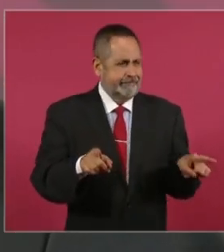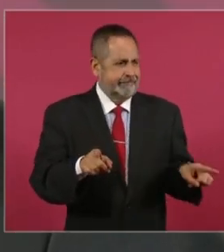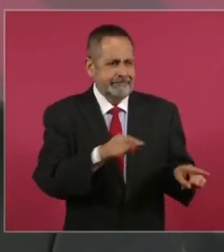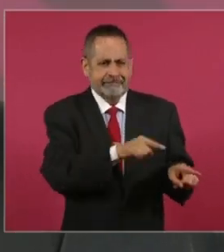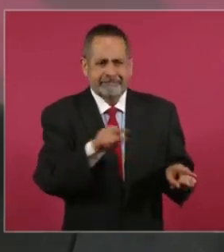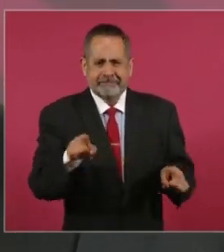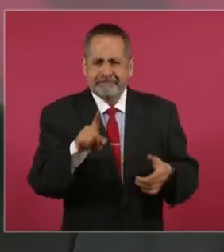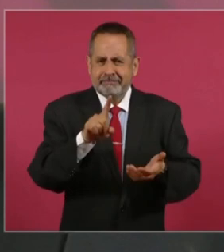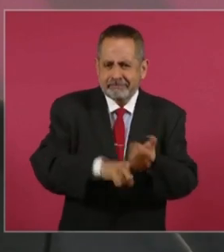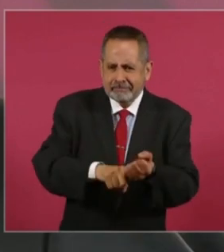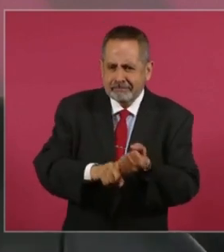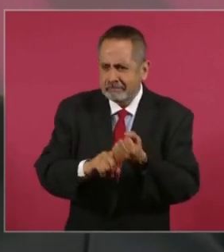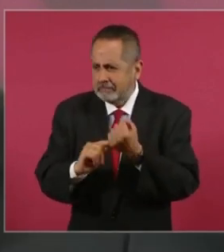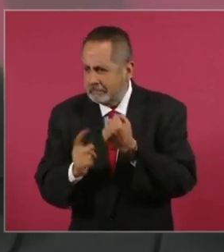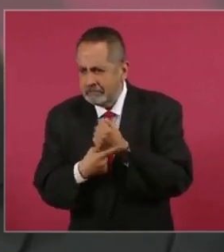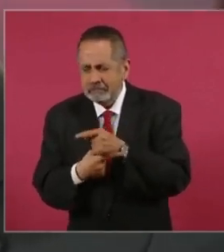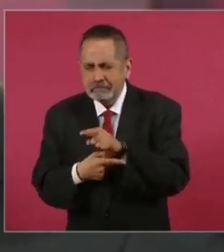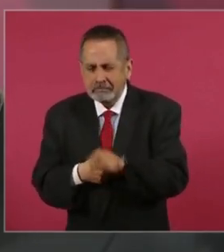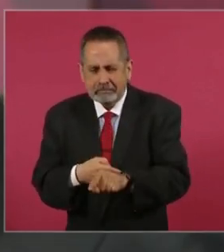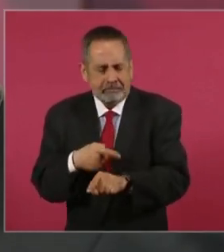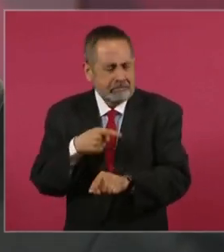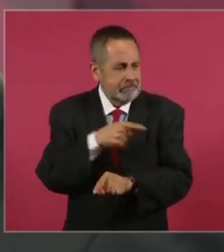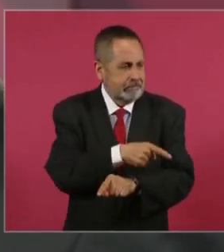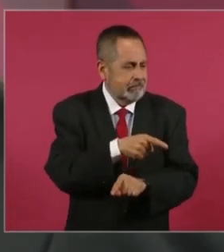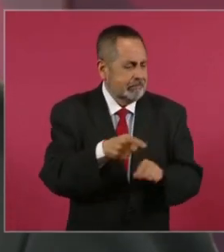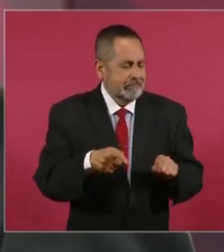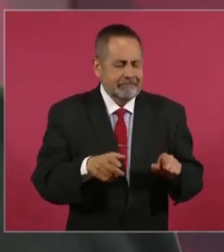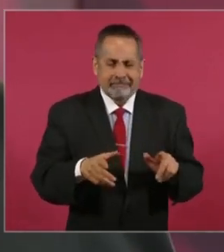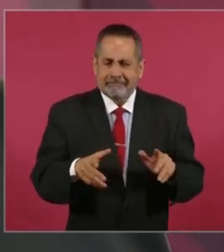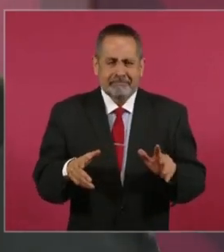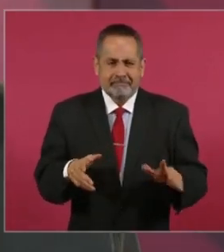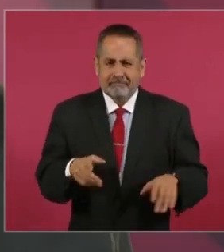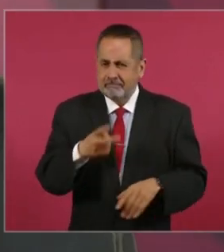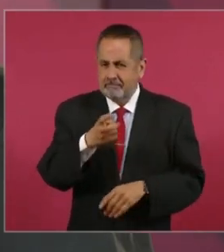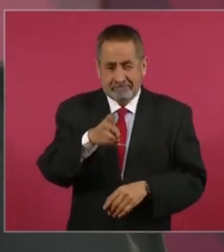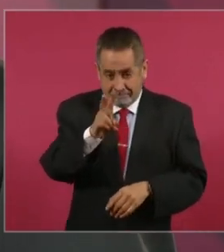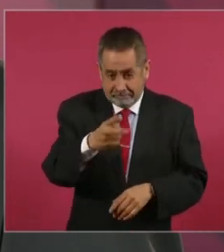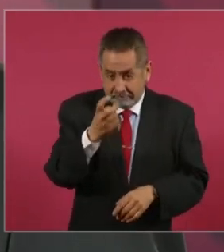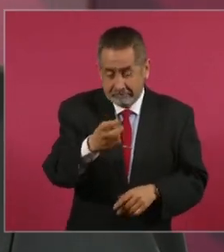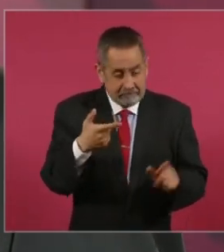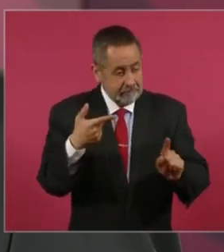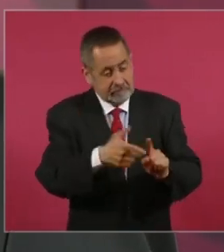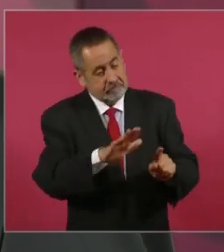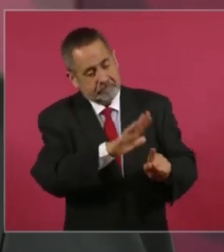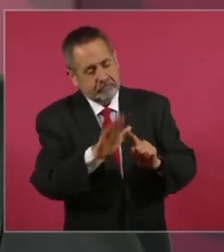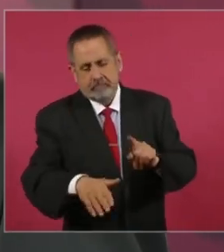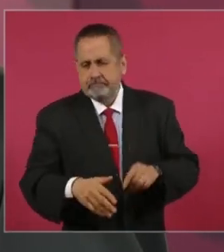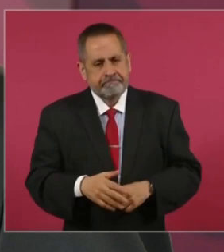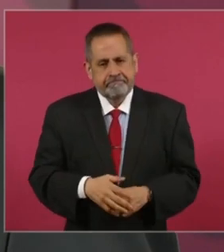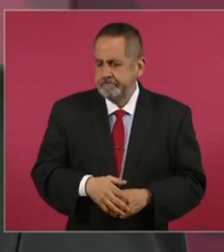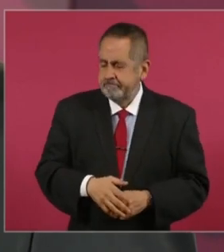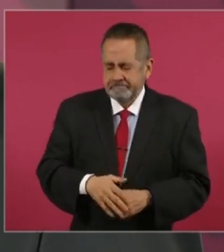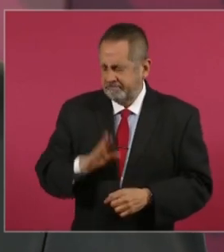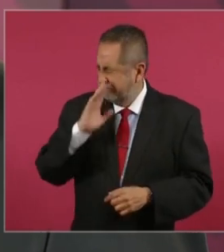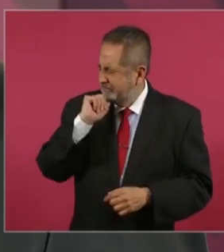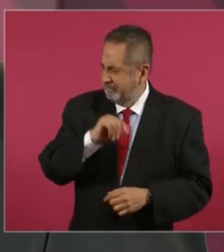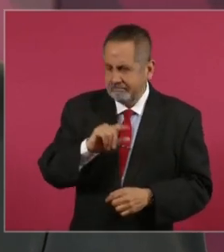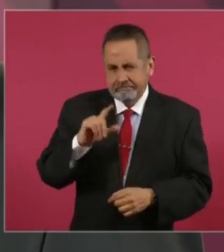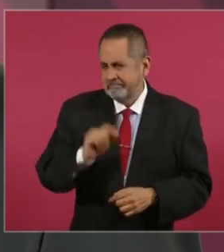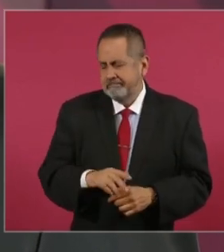hecho de lo más deleznable, inhumano,